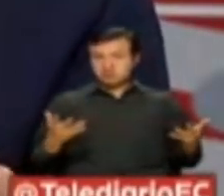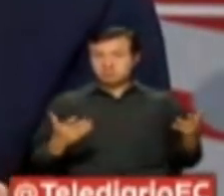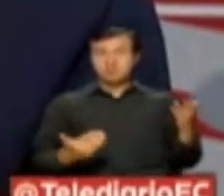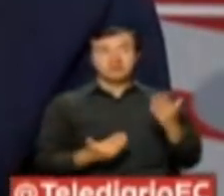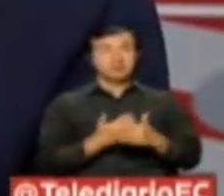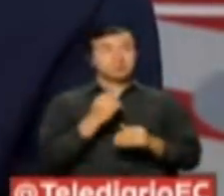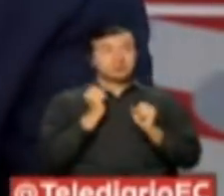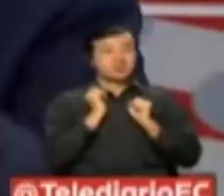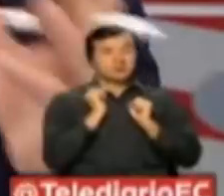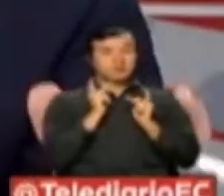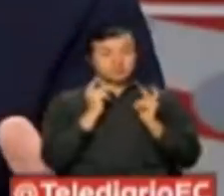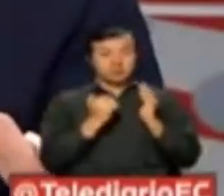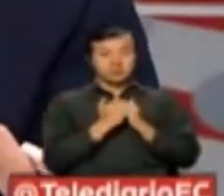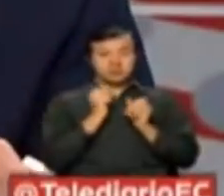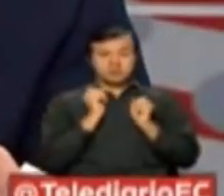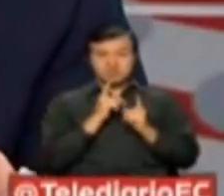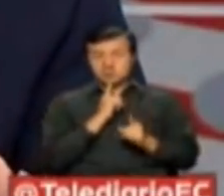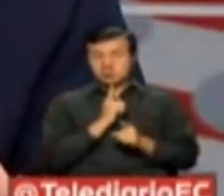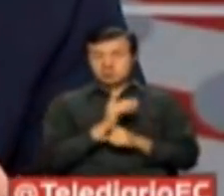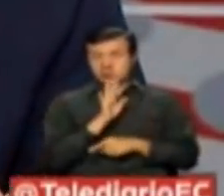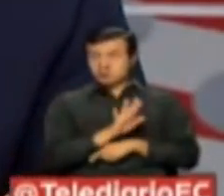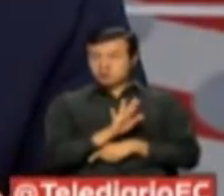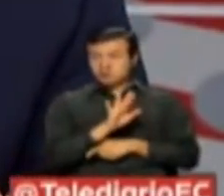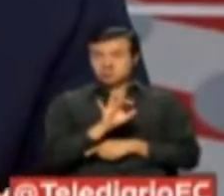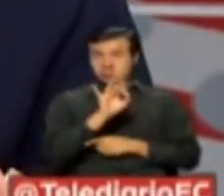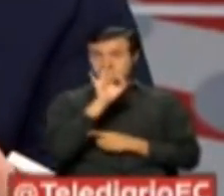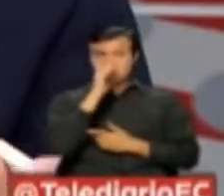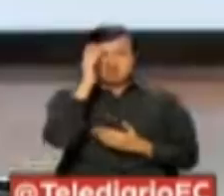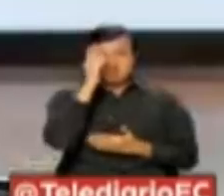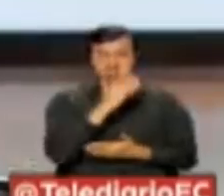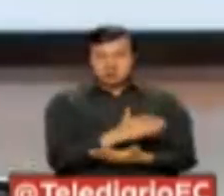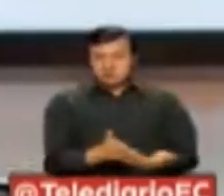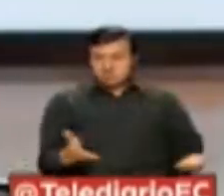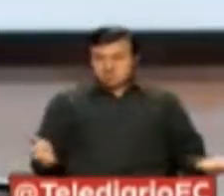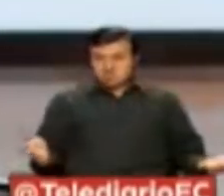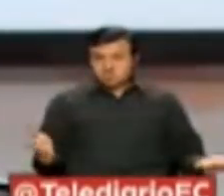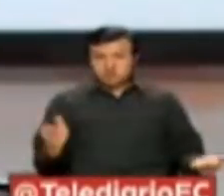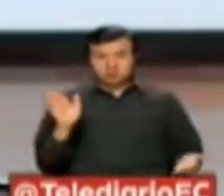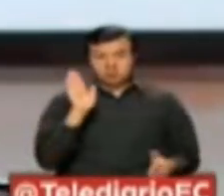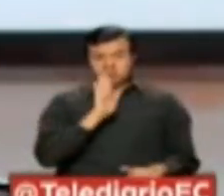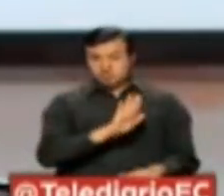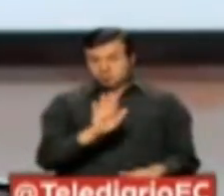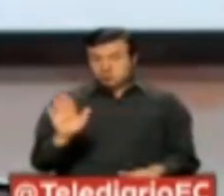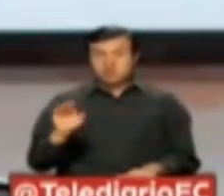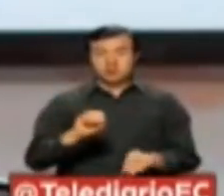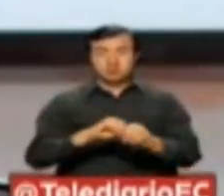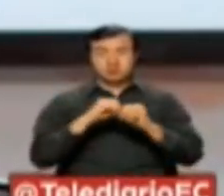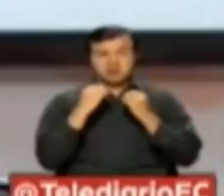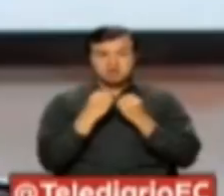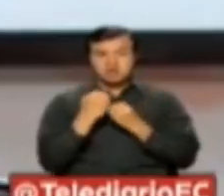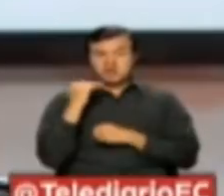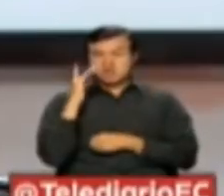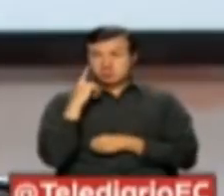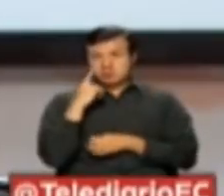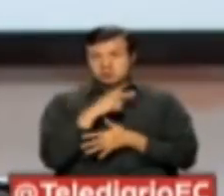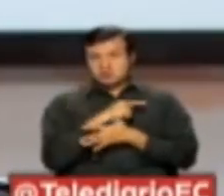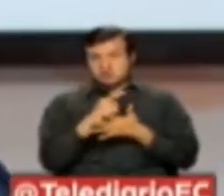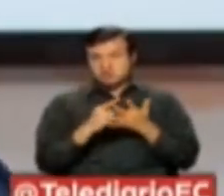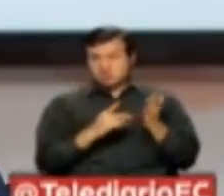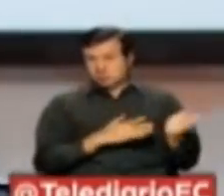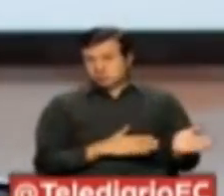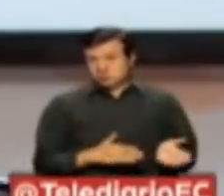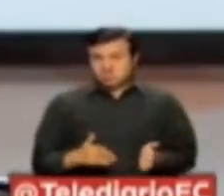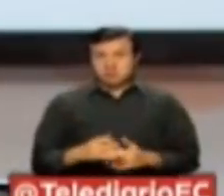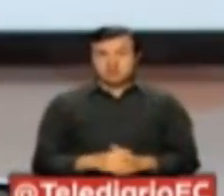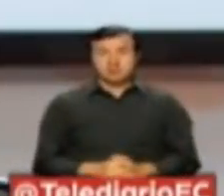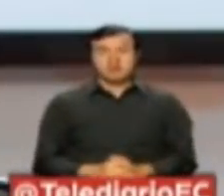nueva oportunidad a la representación política así serán aquellos partidos u organizaciones de mayor exactamente a